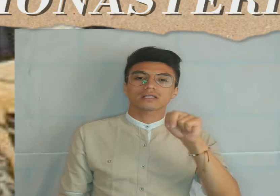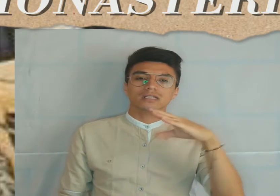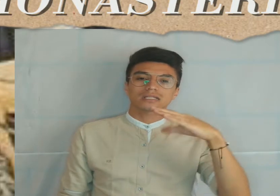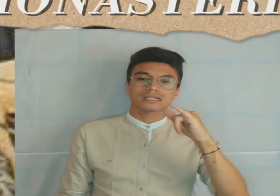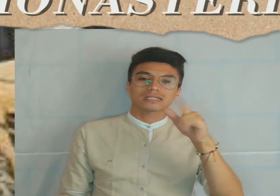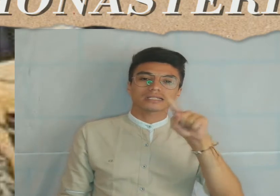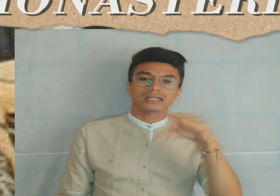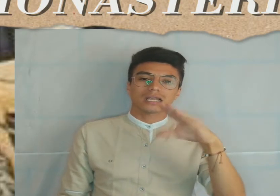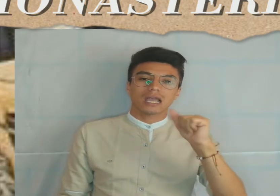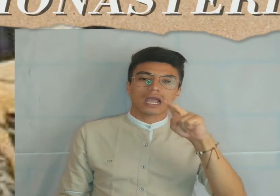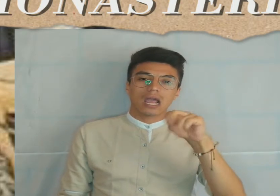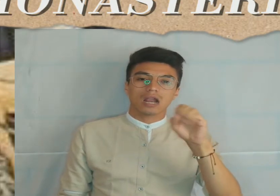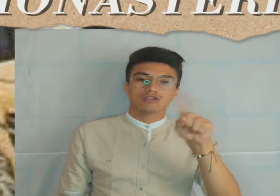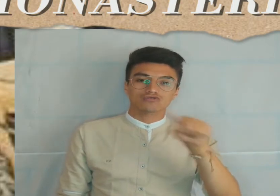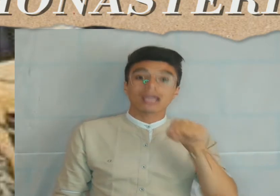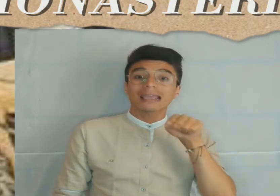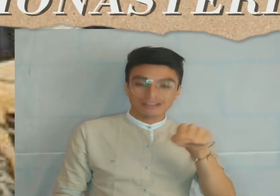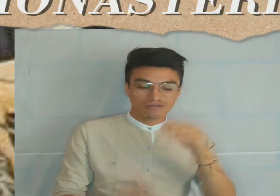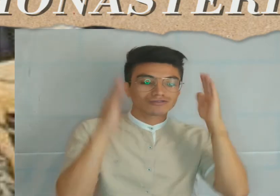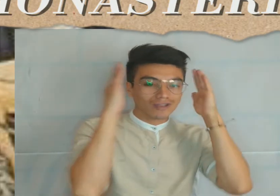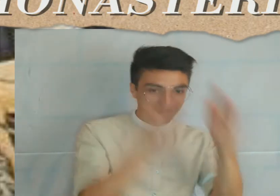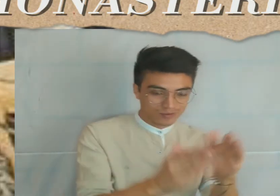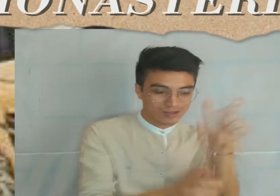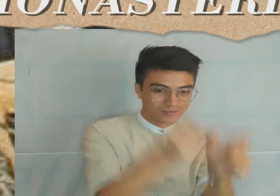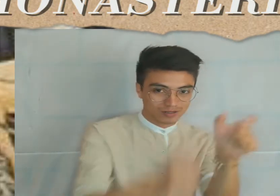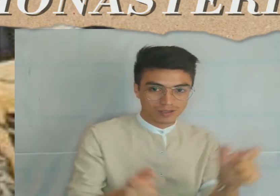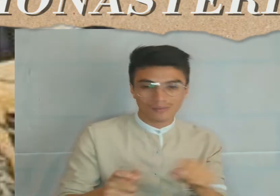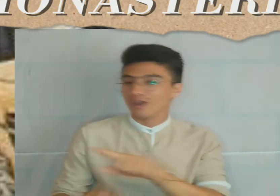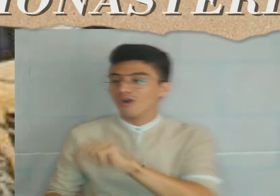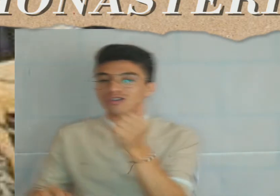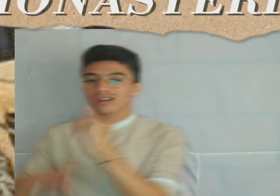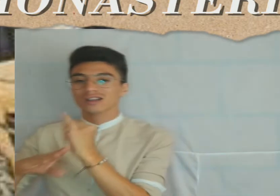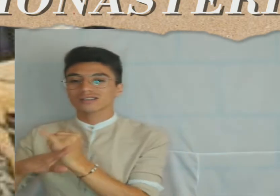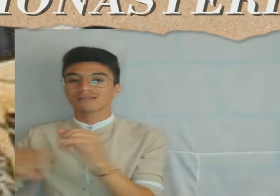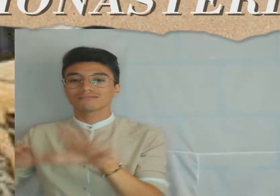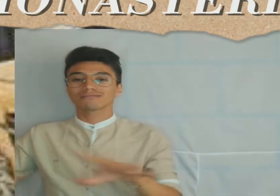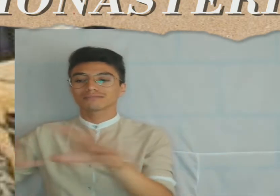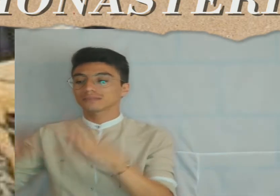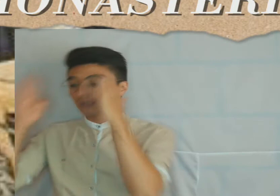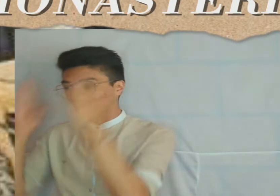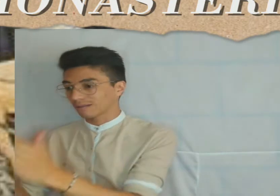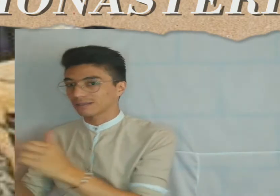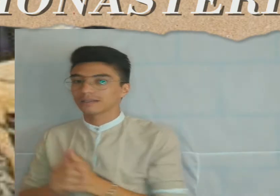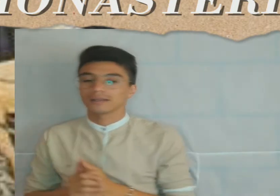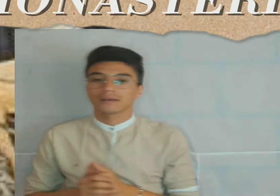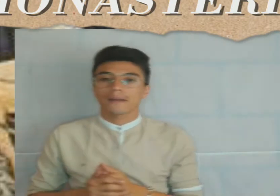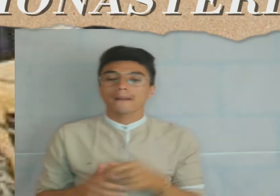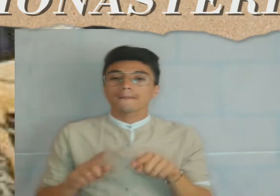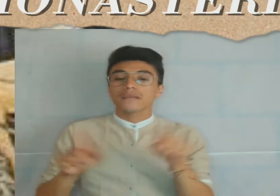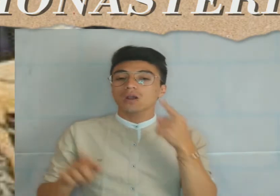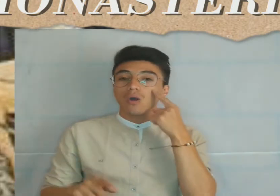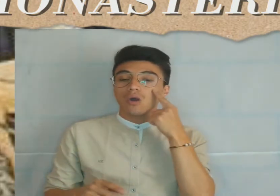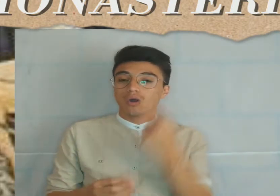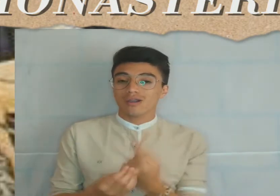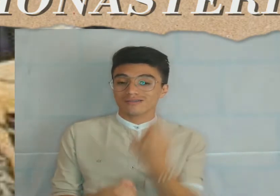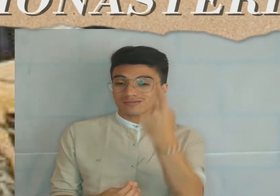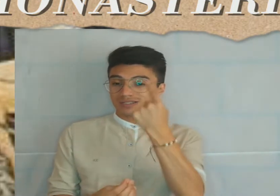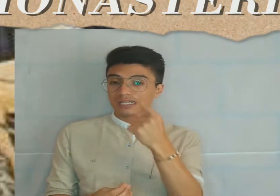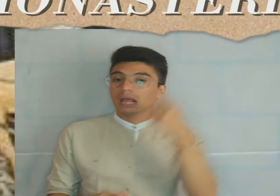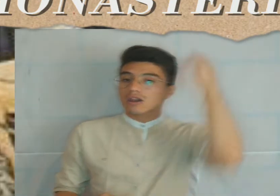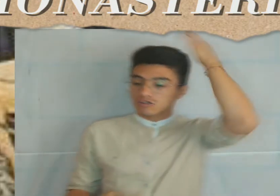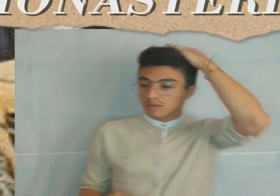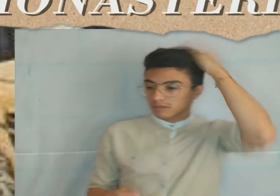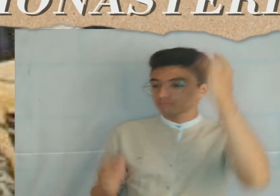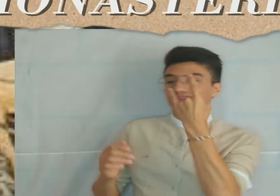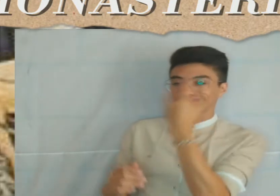más preocupada en el poder terrenal que en su pueblo. Pero las críticas no ahuyentaron a los papas de los asuntos políticos. A partir del